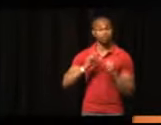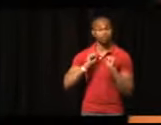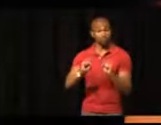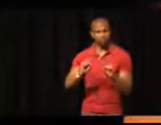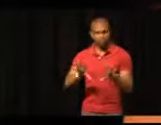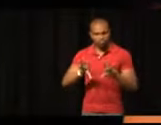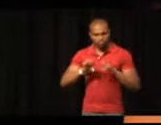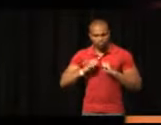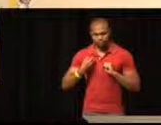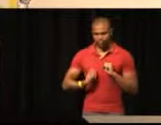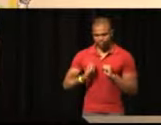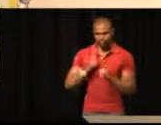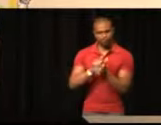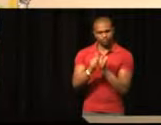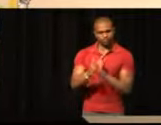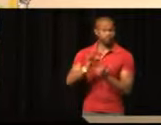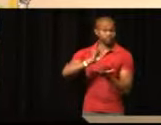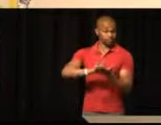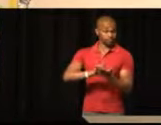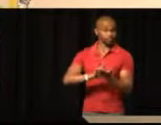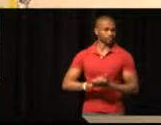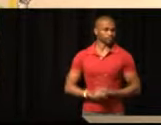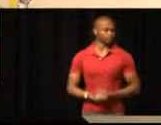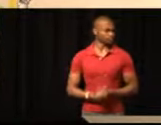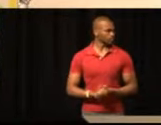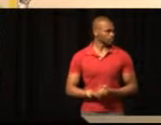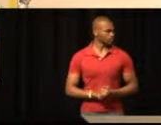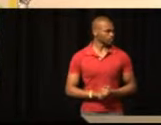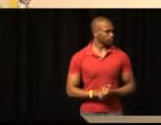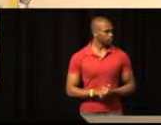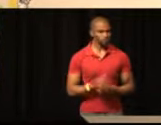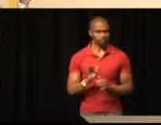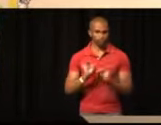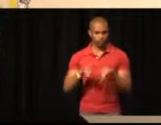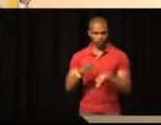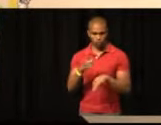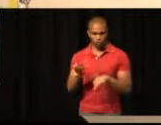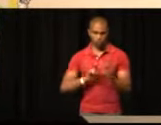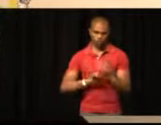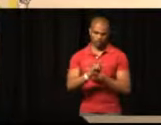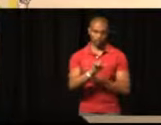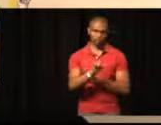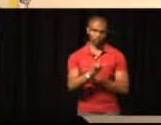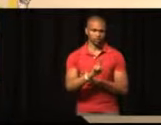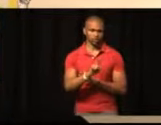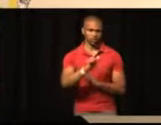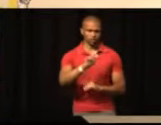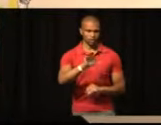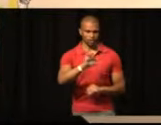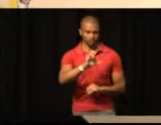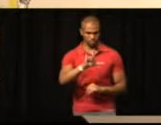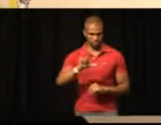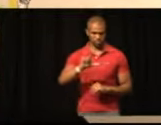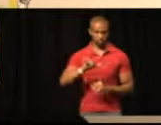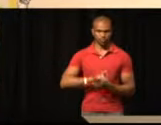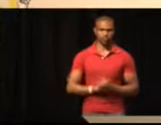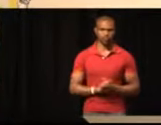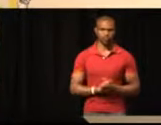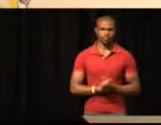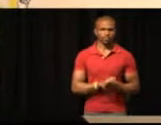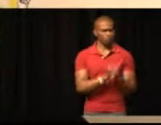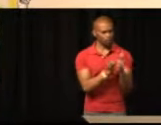que la ciudad pueda vivir el deporte y la diversión de una forma efectiva. Para encerrar